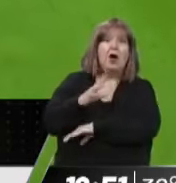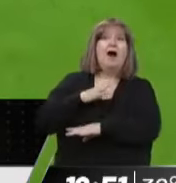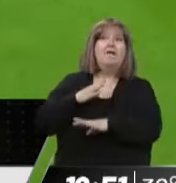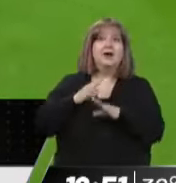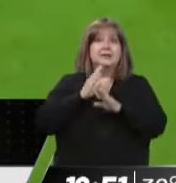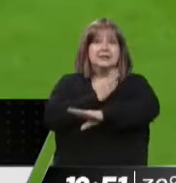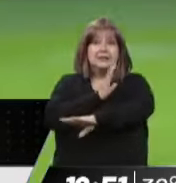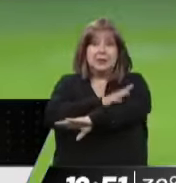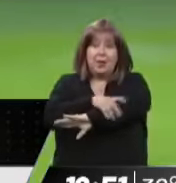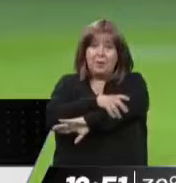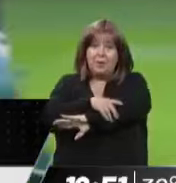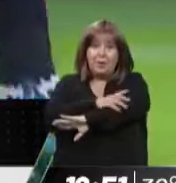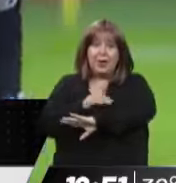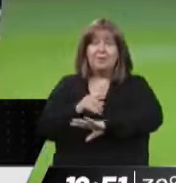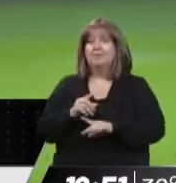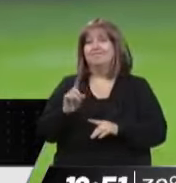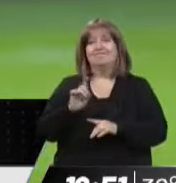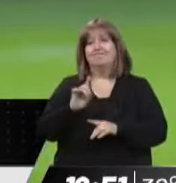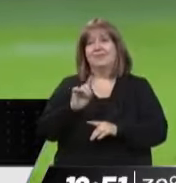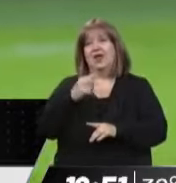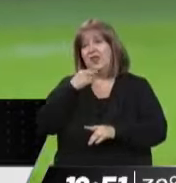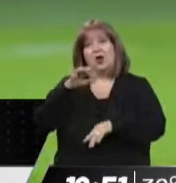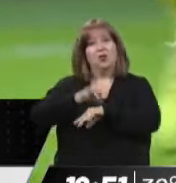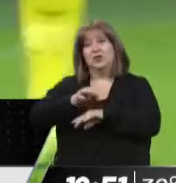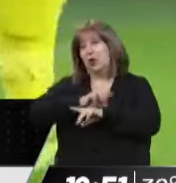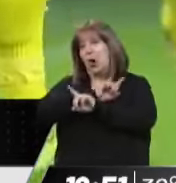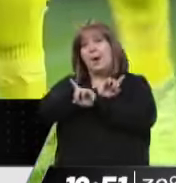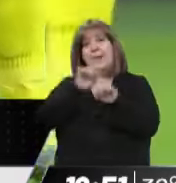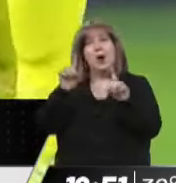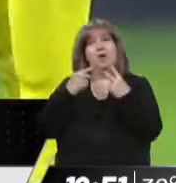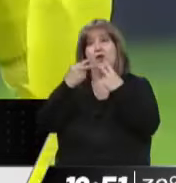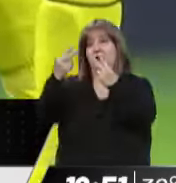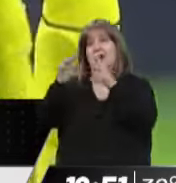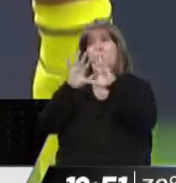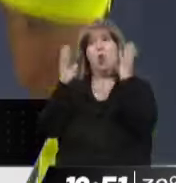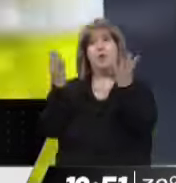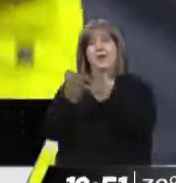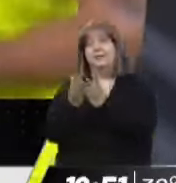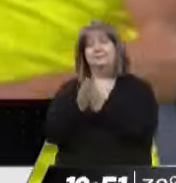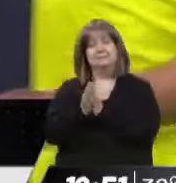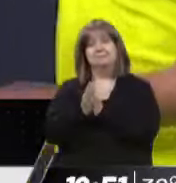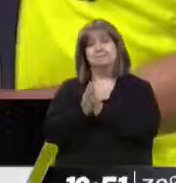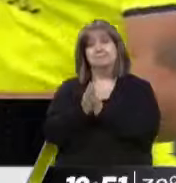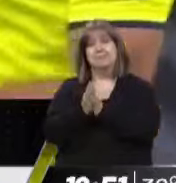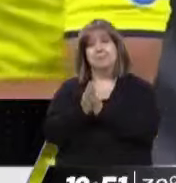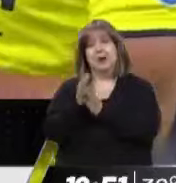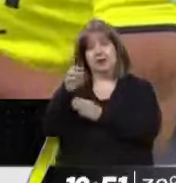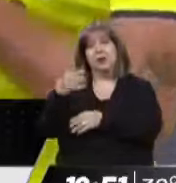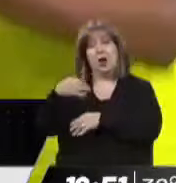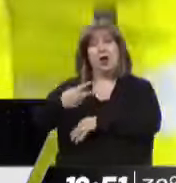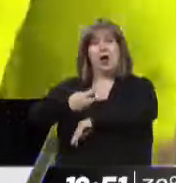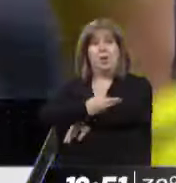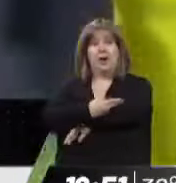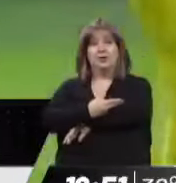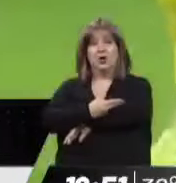si podía llegar. Lamentablemente le dijeron no, no va a poder llegar y en consecuencia va a ser operado. Y